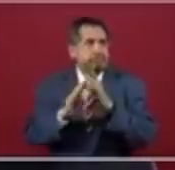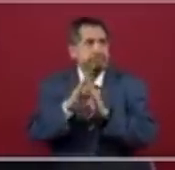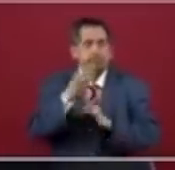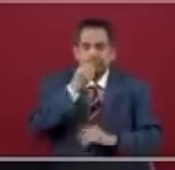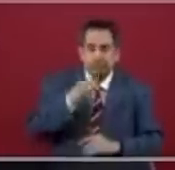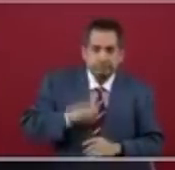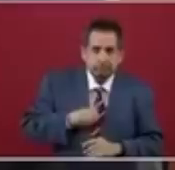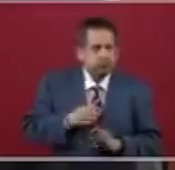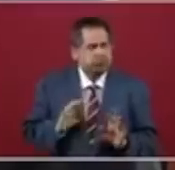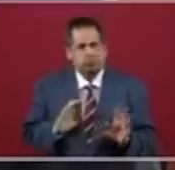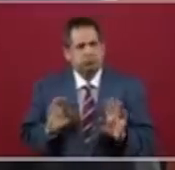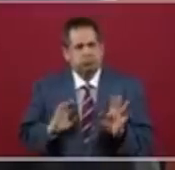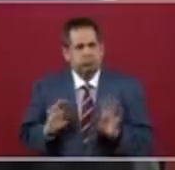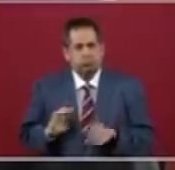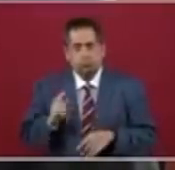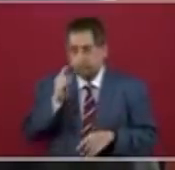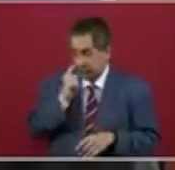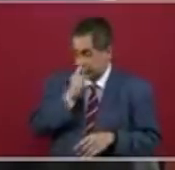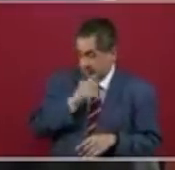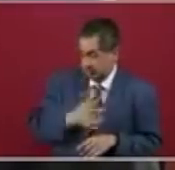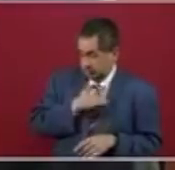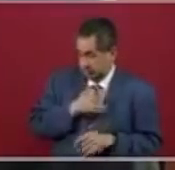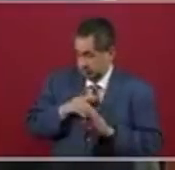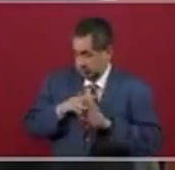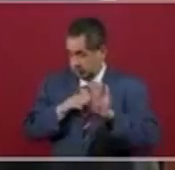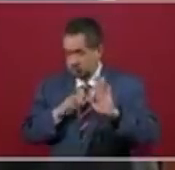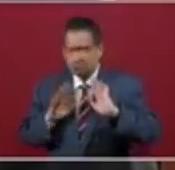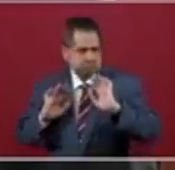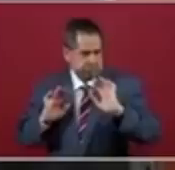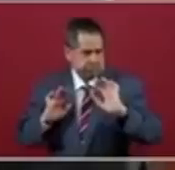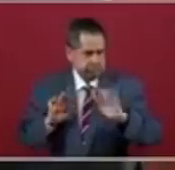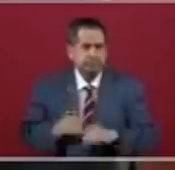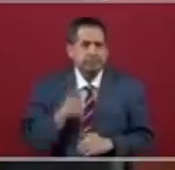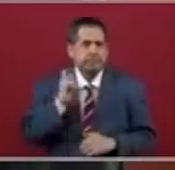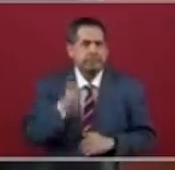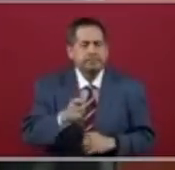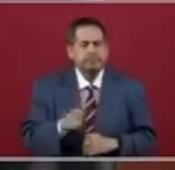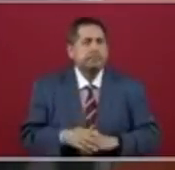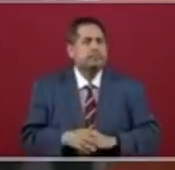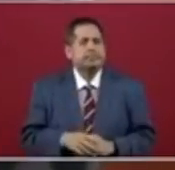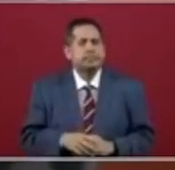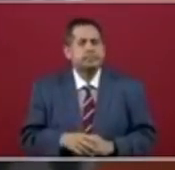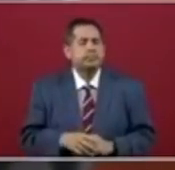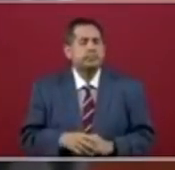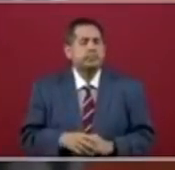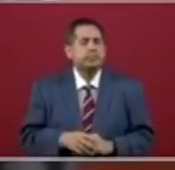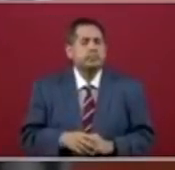de manera estructural. Estamos llevando a cabo